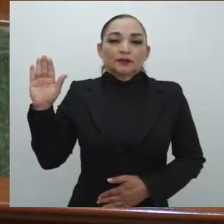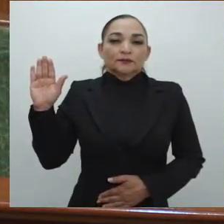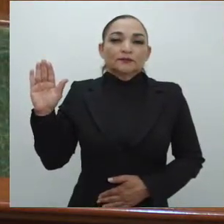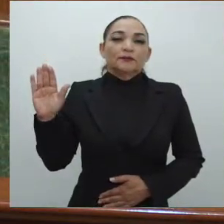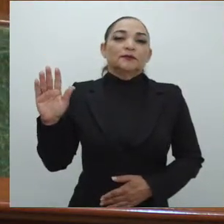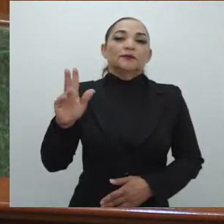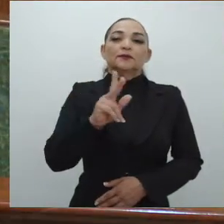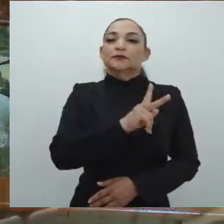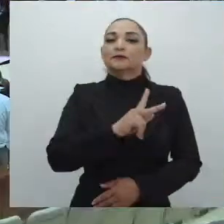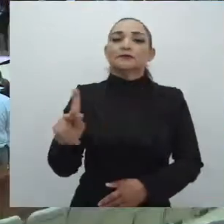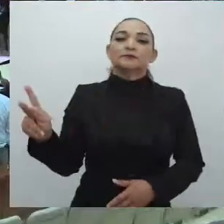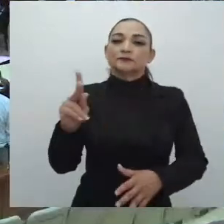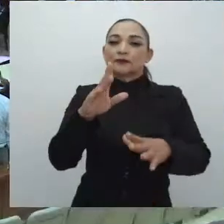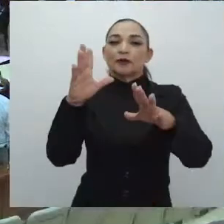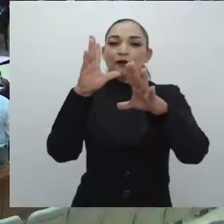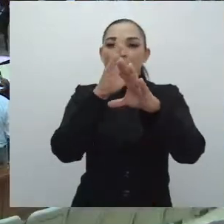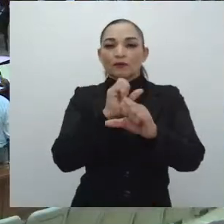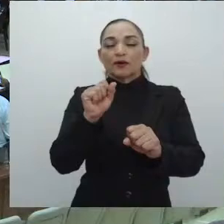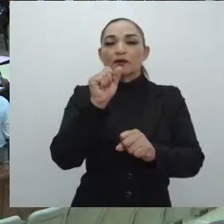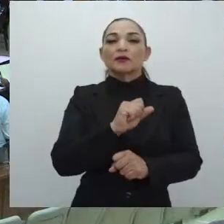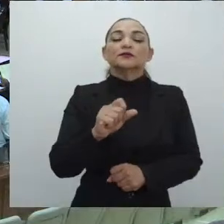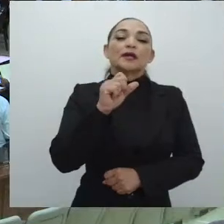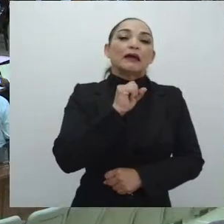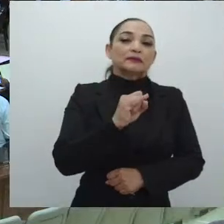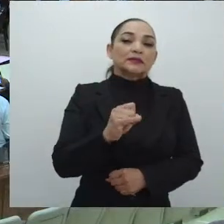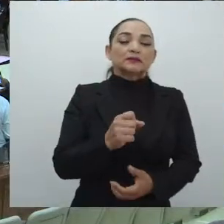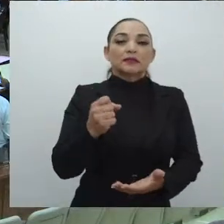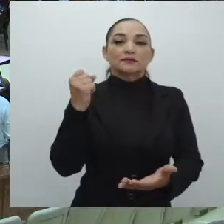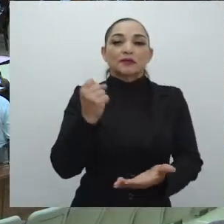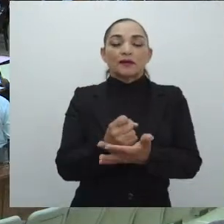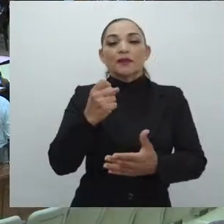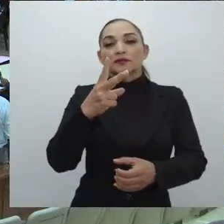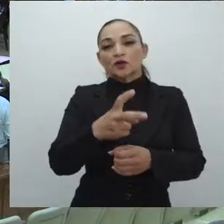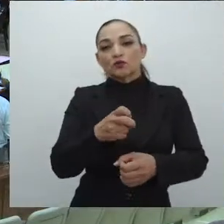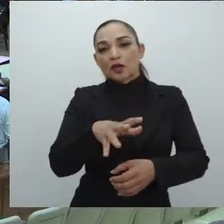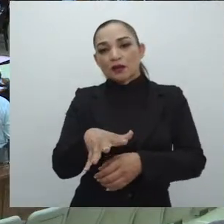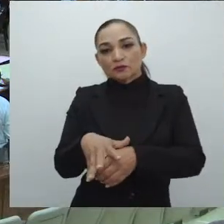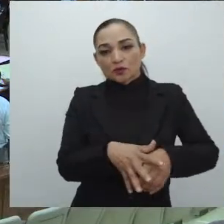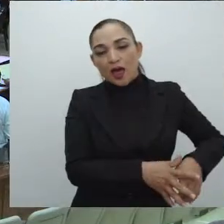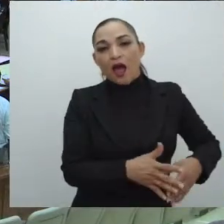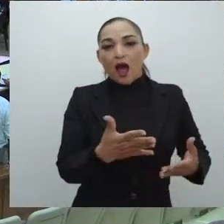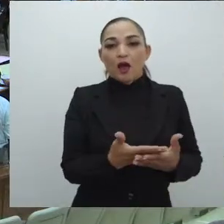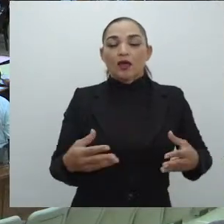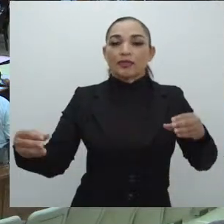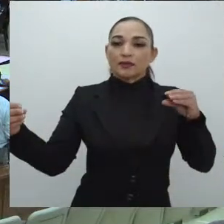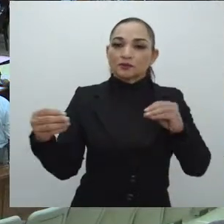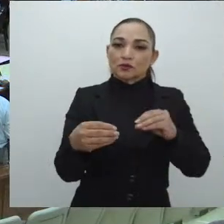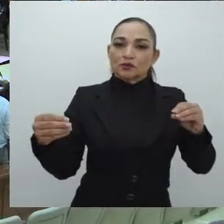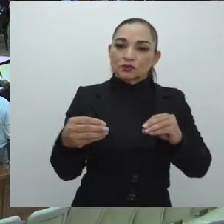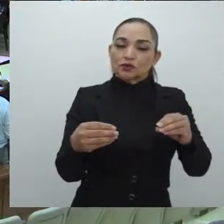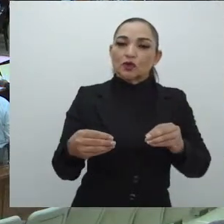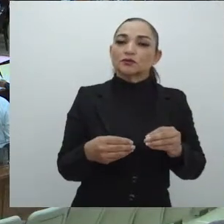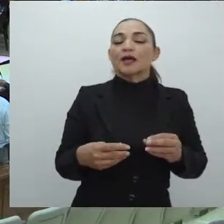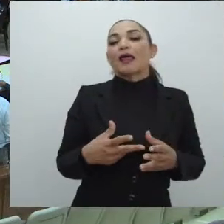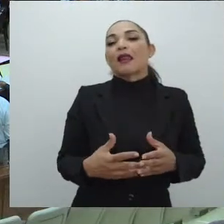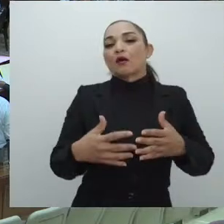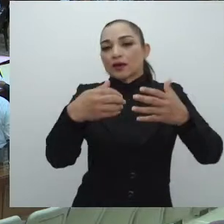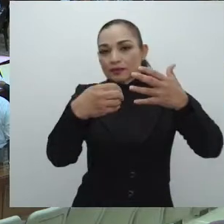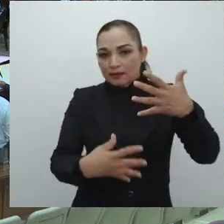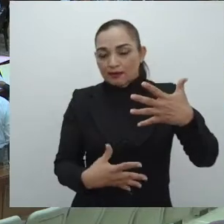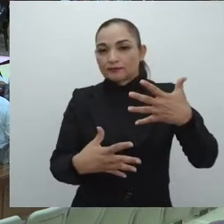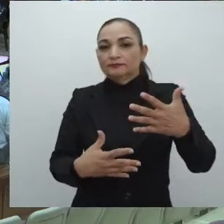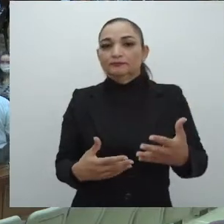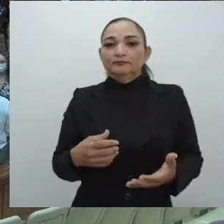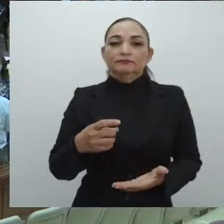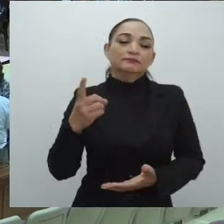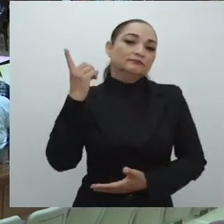Por unanimidad se aprueba la dispensa de la segunda lectura de este dictamen, por lo que procede a ponerlo a discusión. Esta discusión, el dictamen en lo general. Las